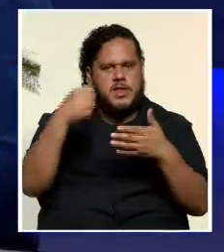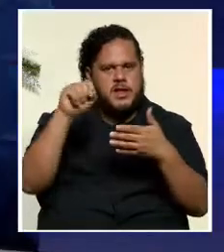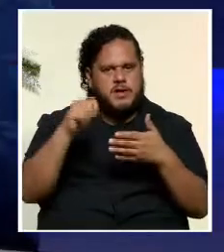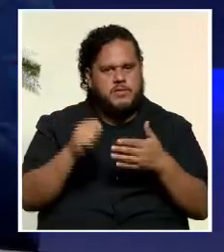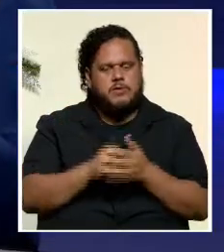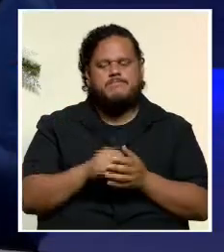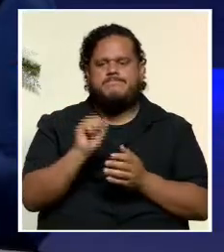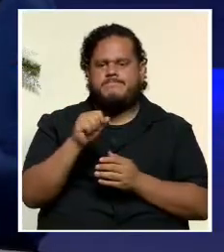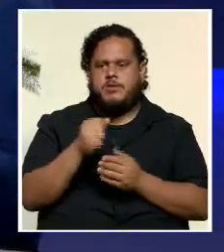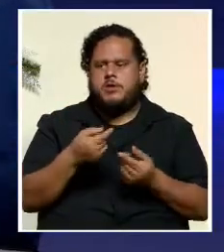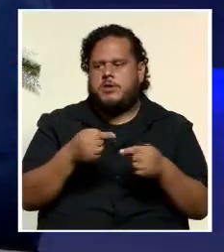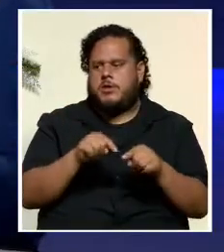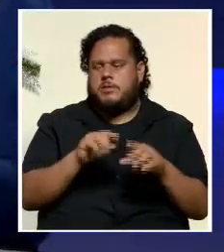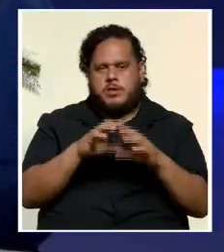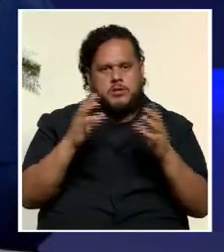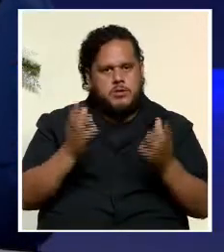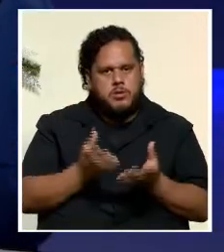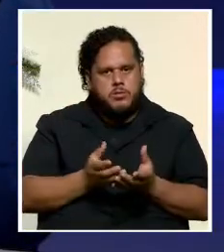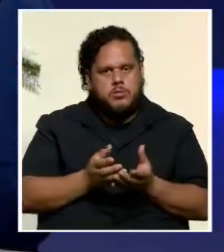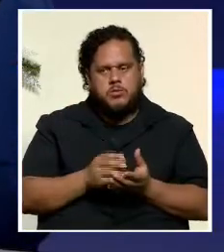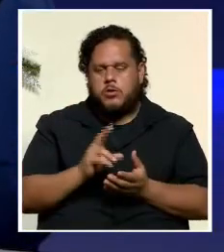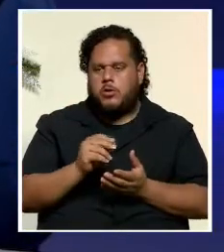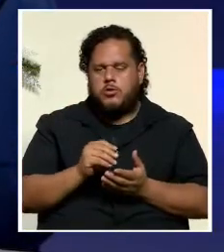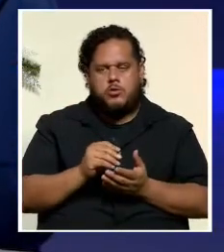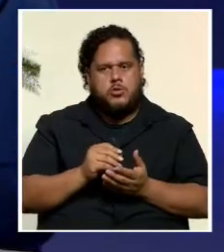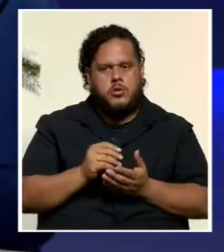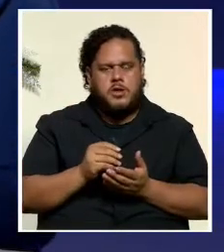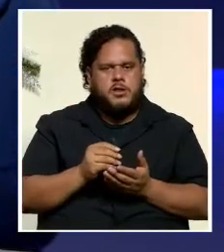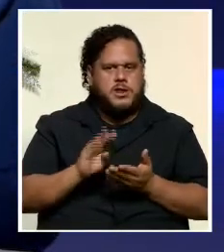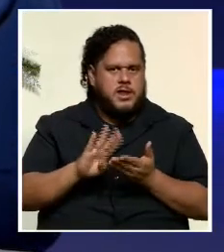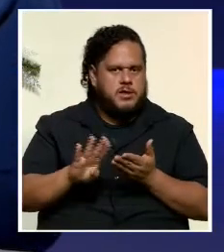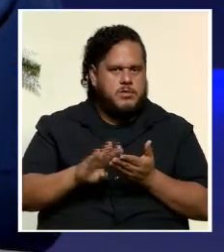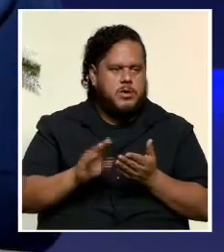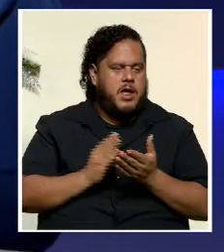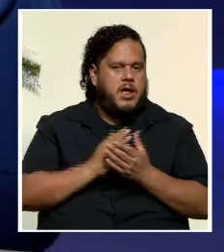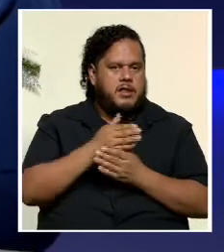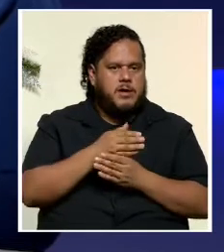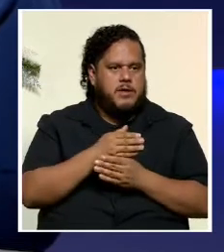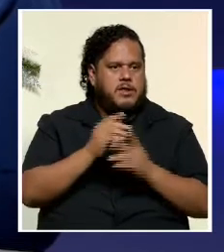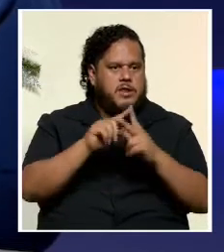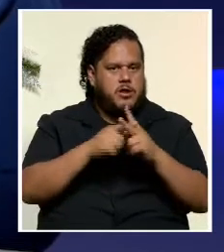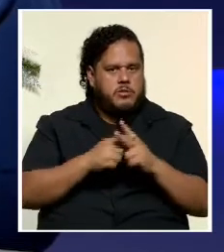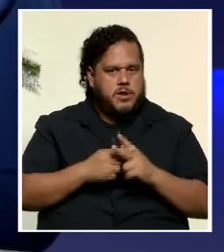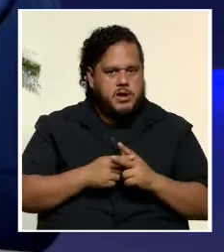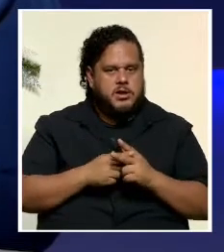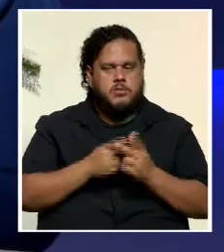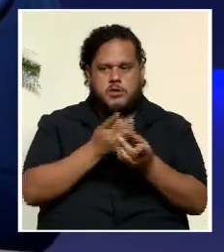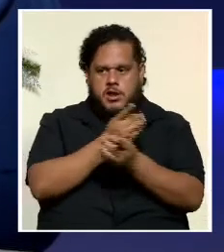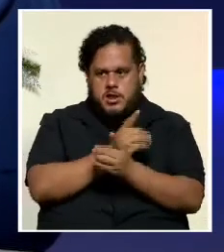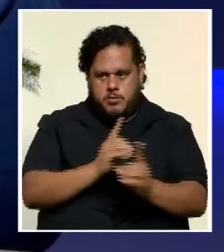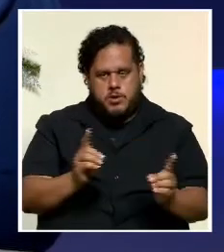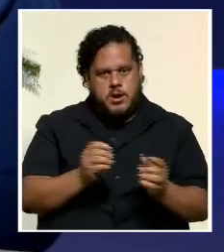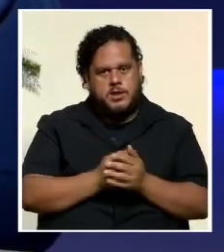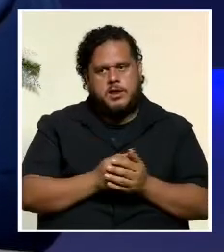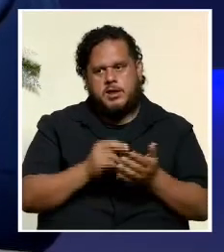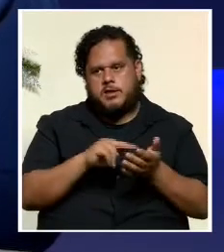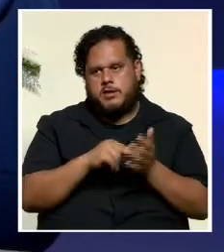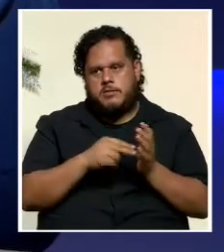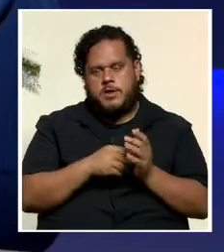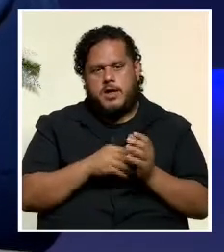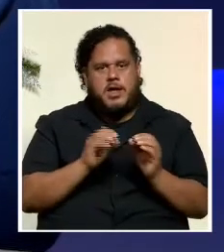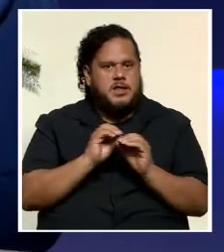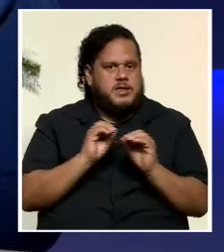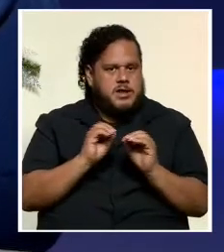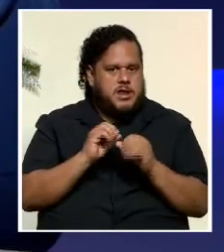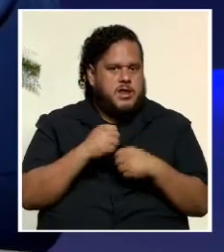está pasando en el mundo, y la región no es la excepción, es que a través de los mecanismos de la democracia, es decir, sin hacer